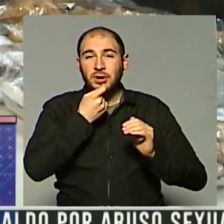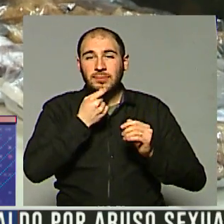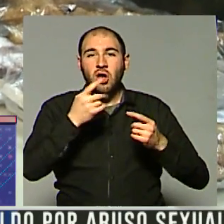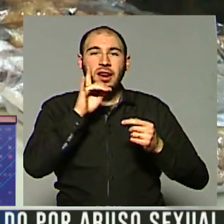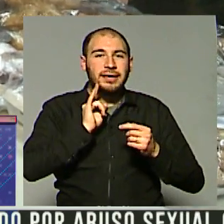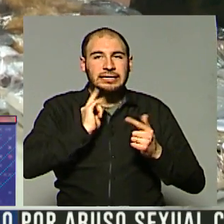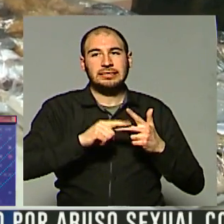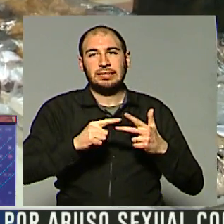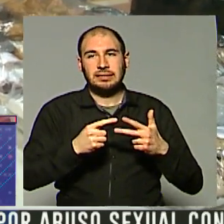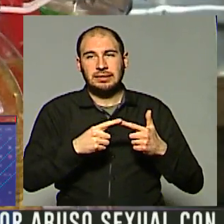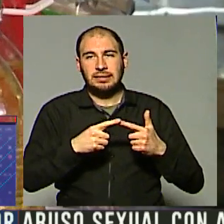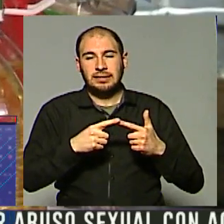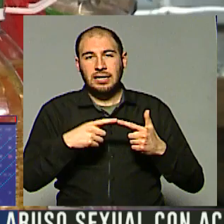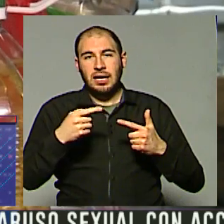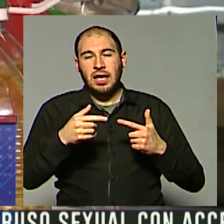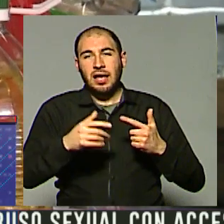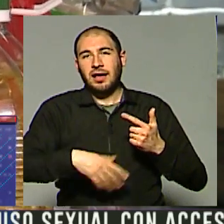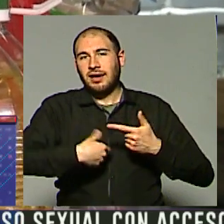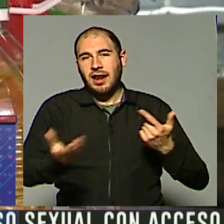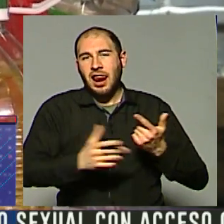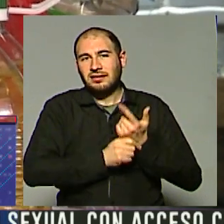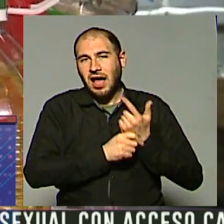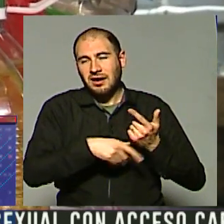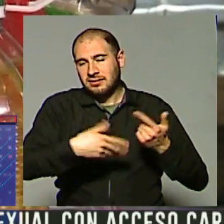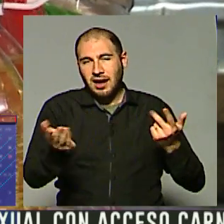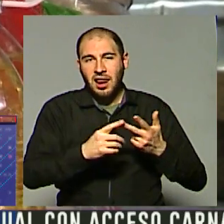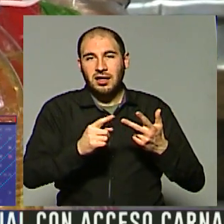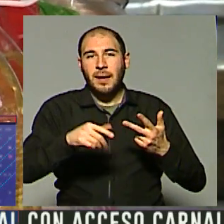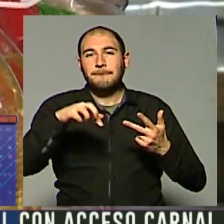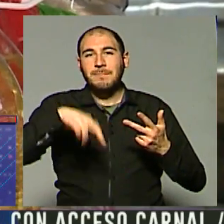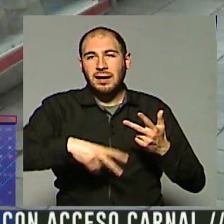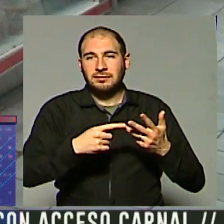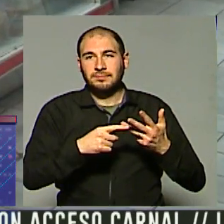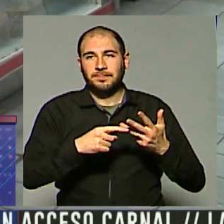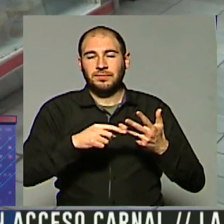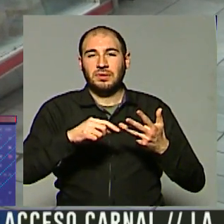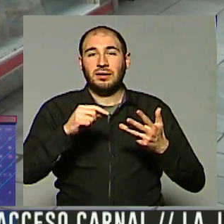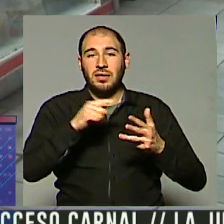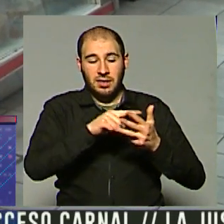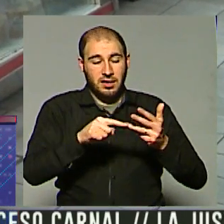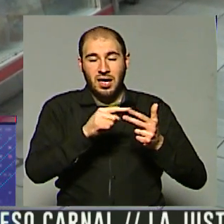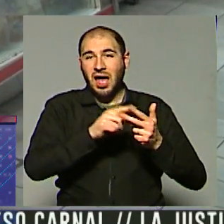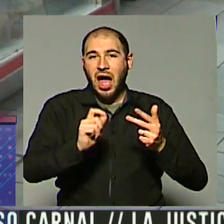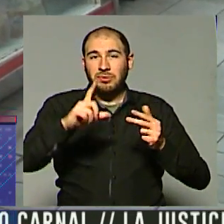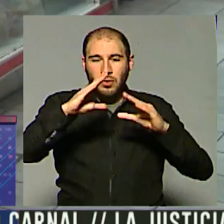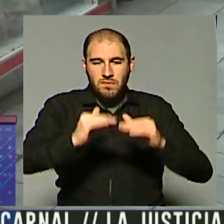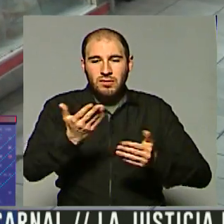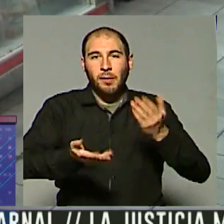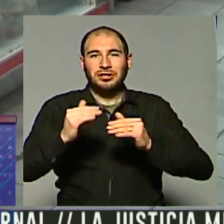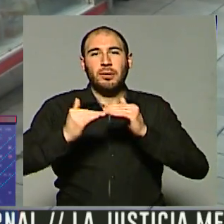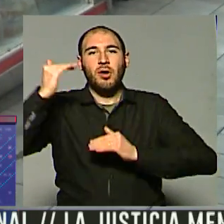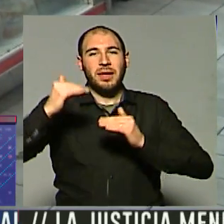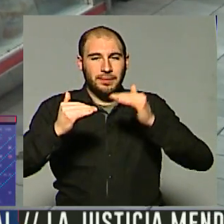los lácteos, como es el caso de los cortes populares en las carnes, algo de panificados, donde evidentemente crecen muy por debajo de lo que es la